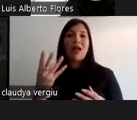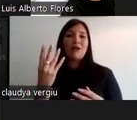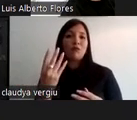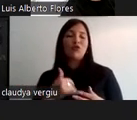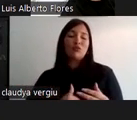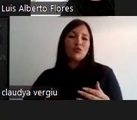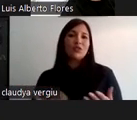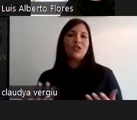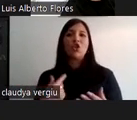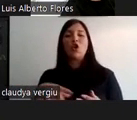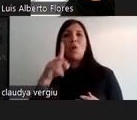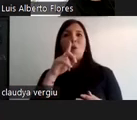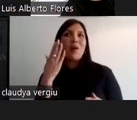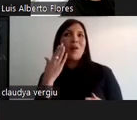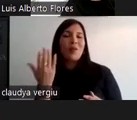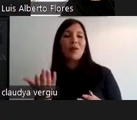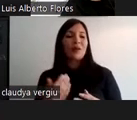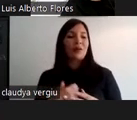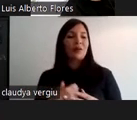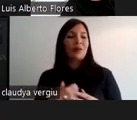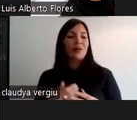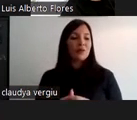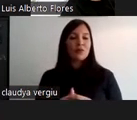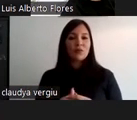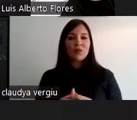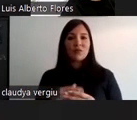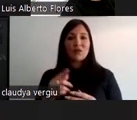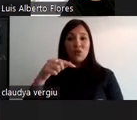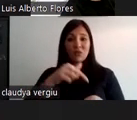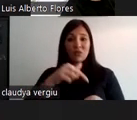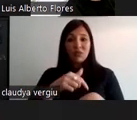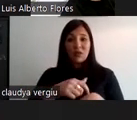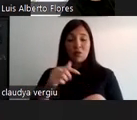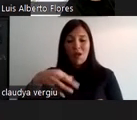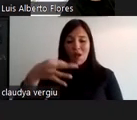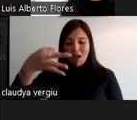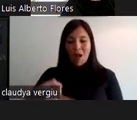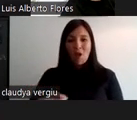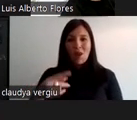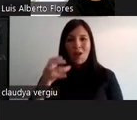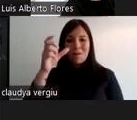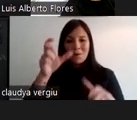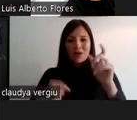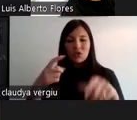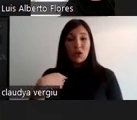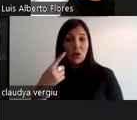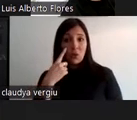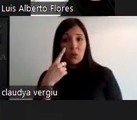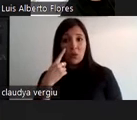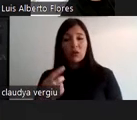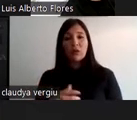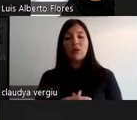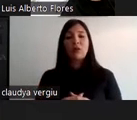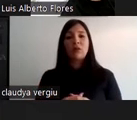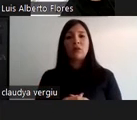mis hijos con mis padres Este es un momento que ahora las personas se han dado cuenta No solo en nuestro país sino a nivel mundial